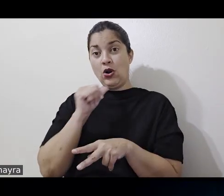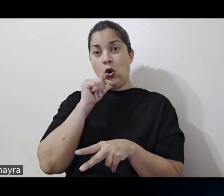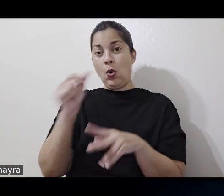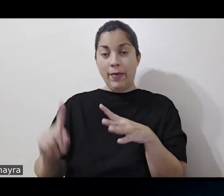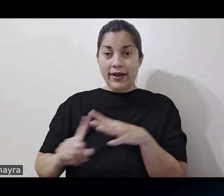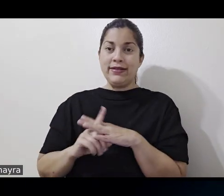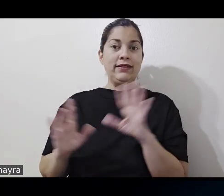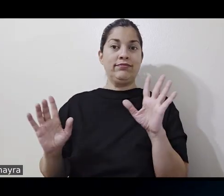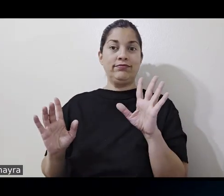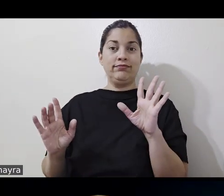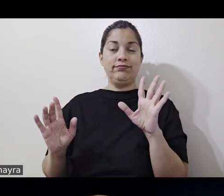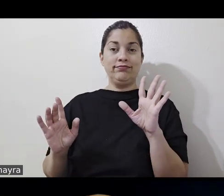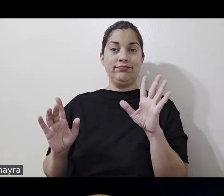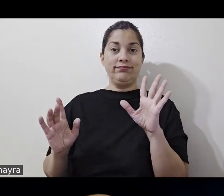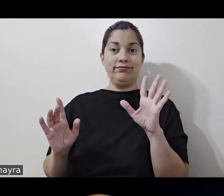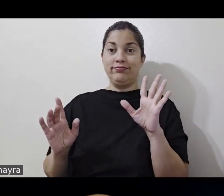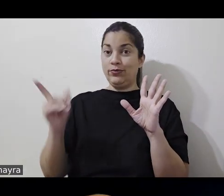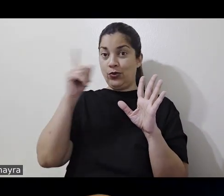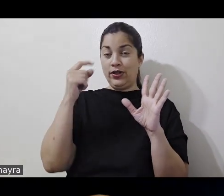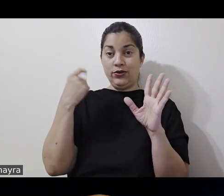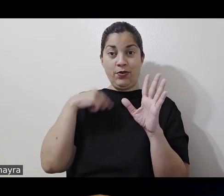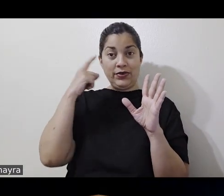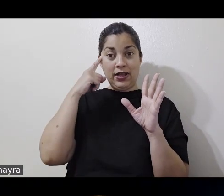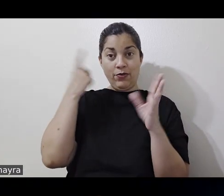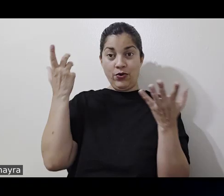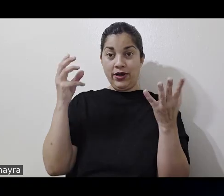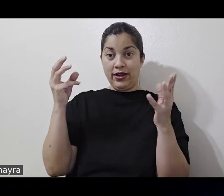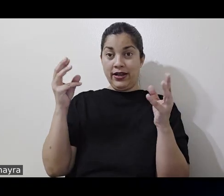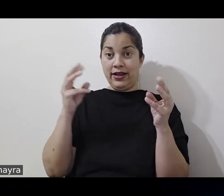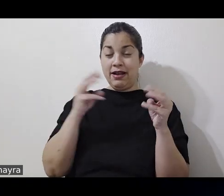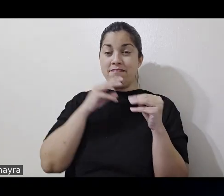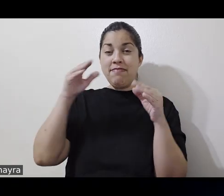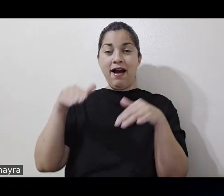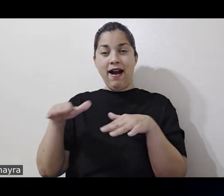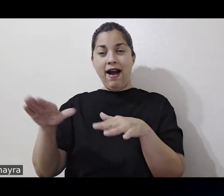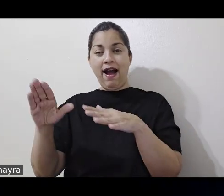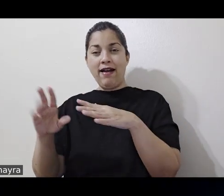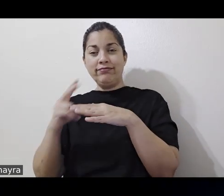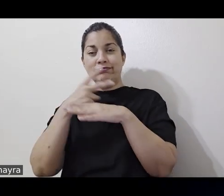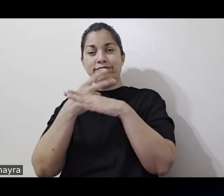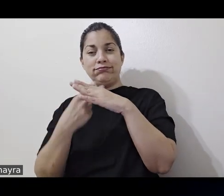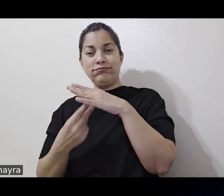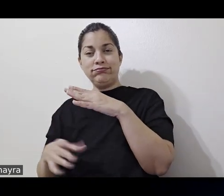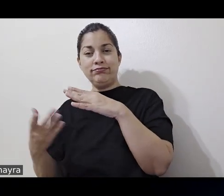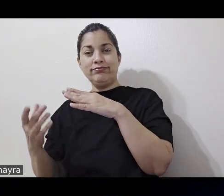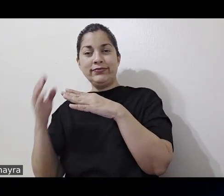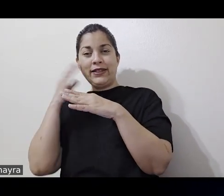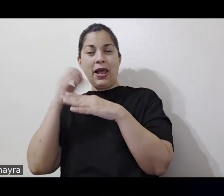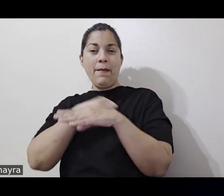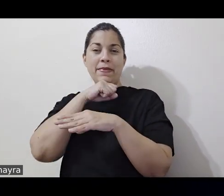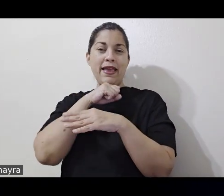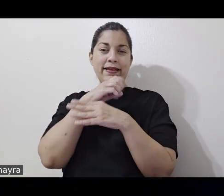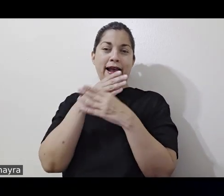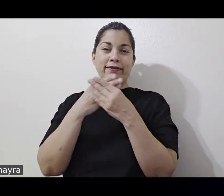Sí, porque tenemos entendido pues que se los comen los seres del mar, porque se los pueden moler las piedras y se